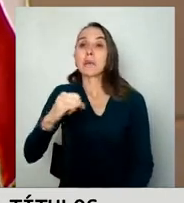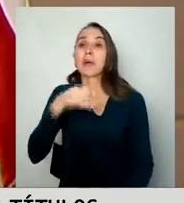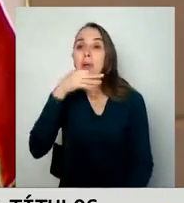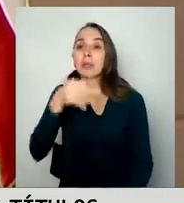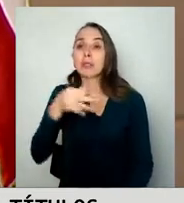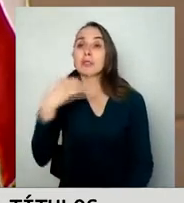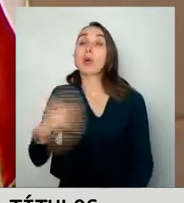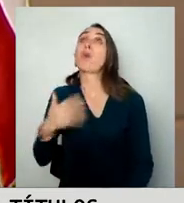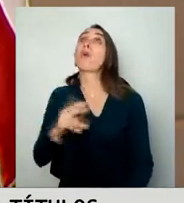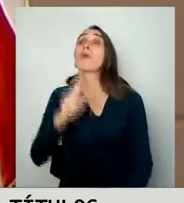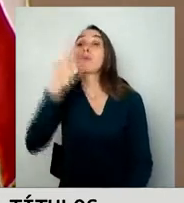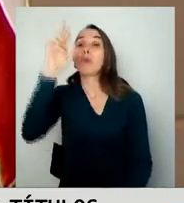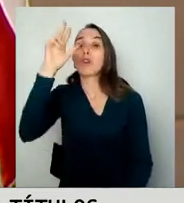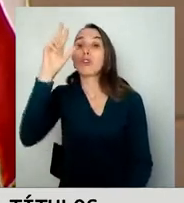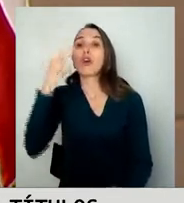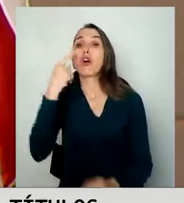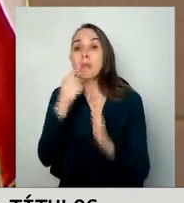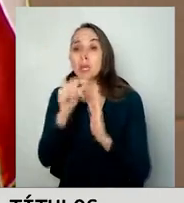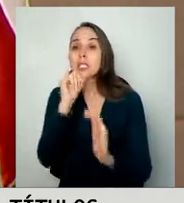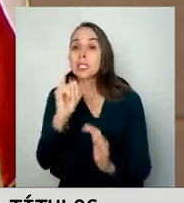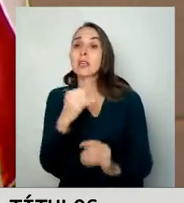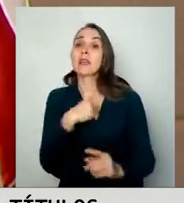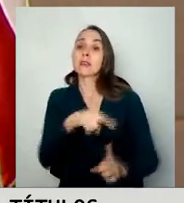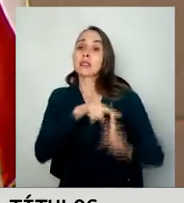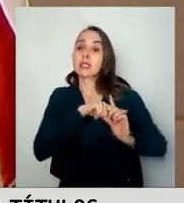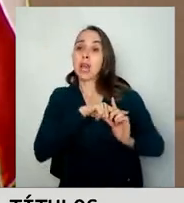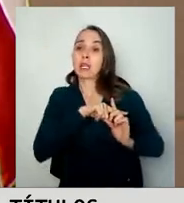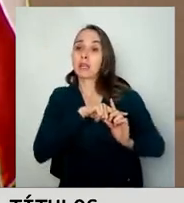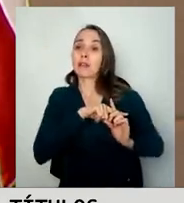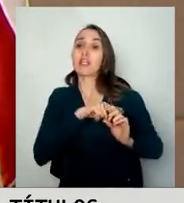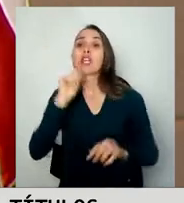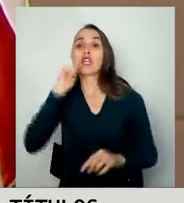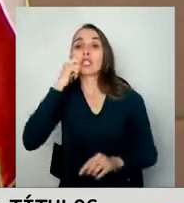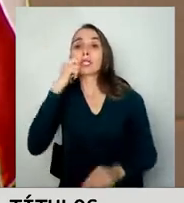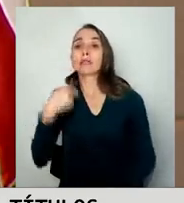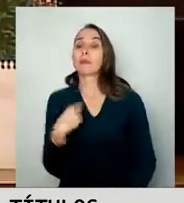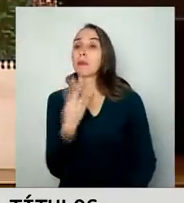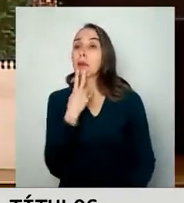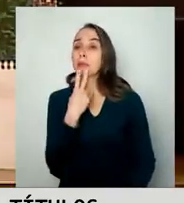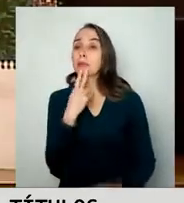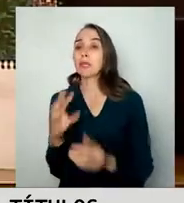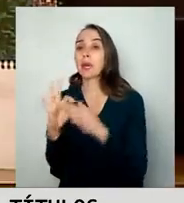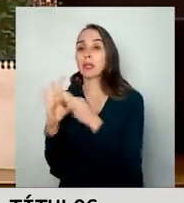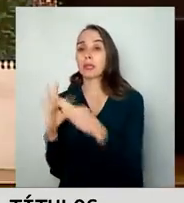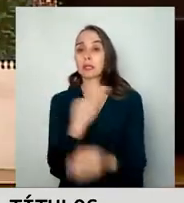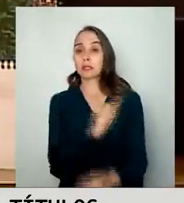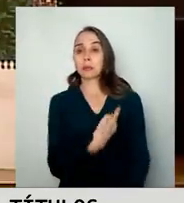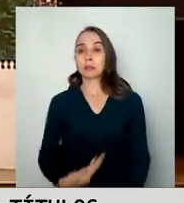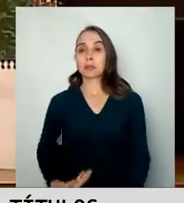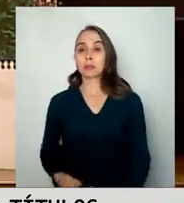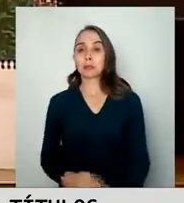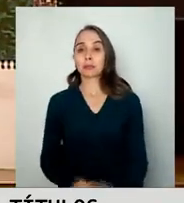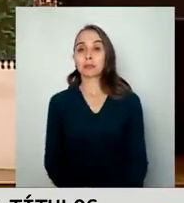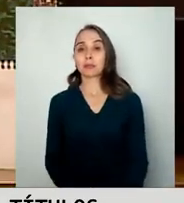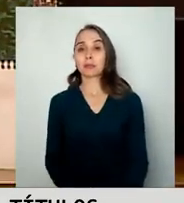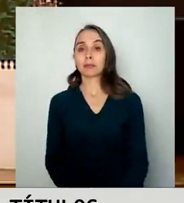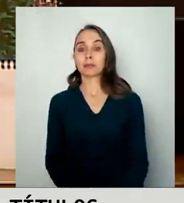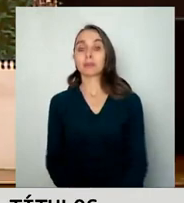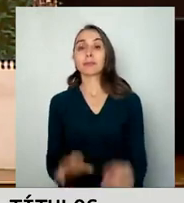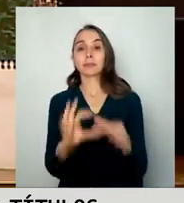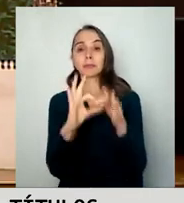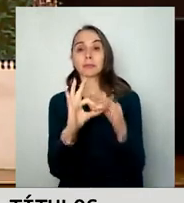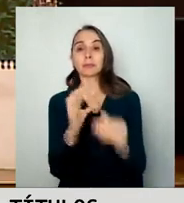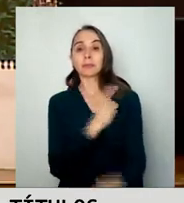que Reconozco el sacrificio y lo que esto ha significado ahora mi vida gracias presidente Gracias diputado Ojeda